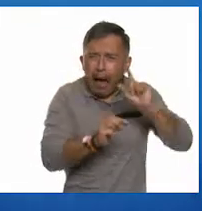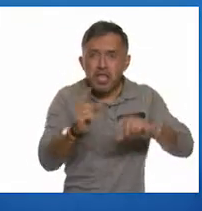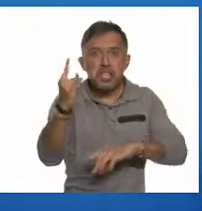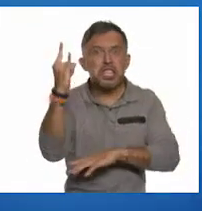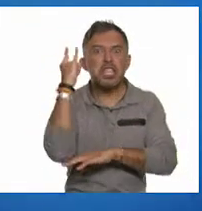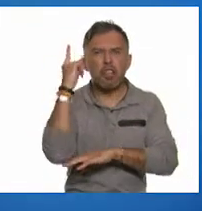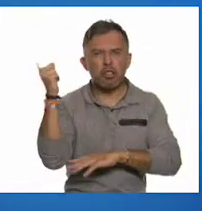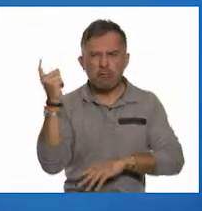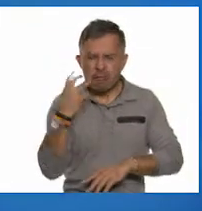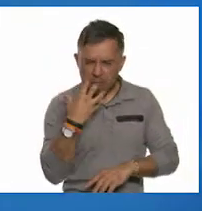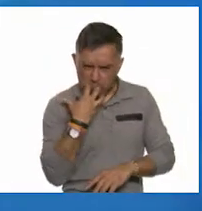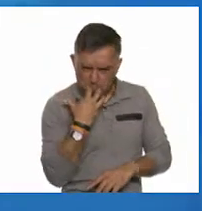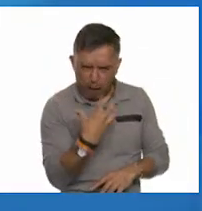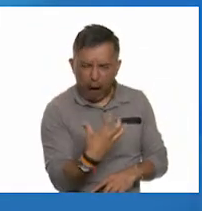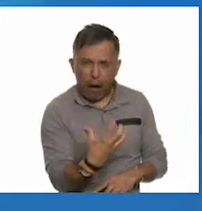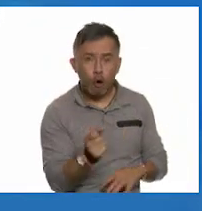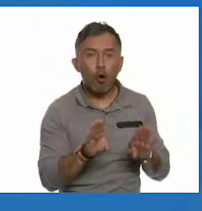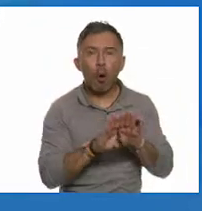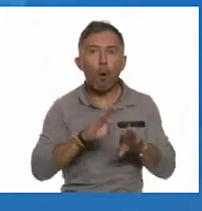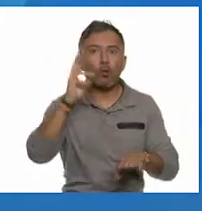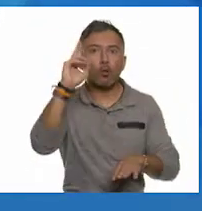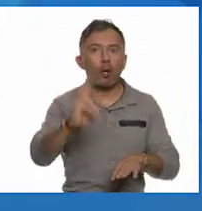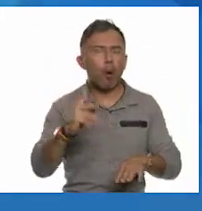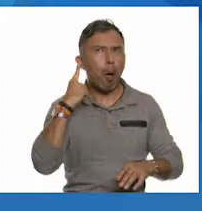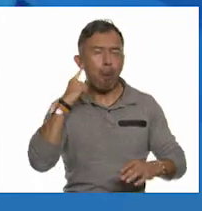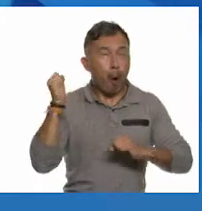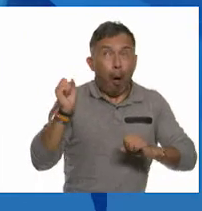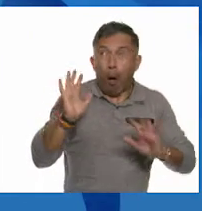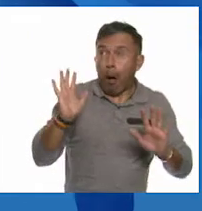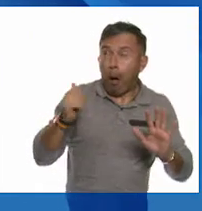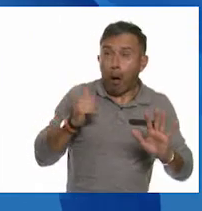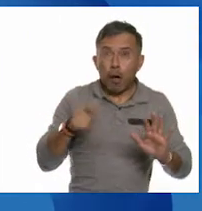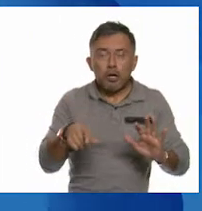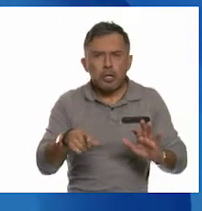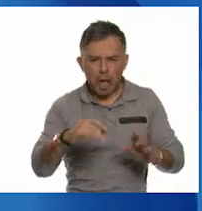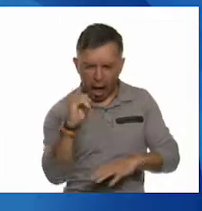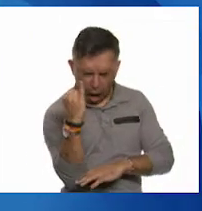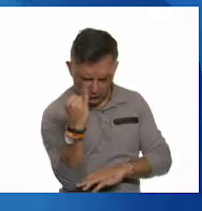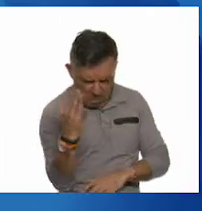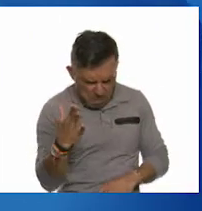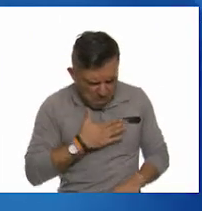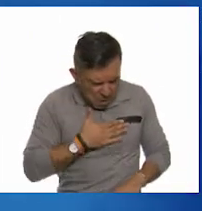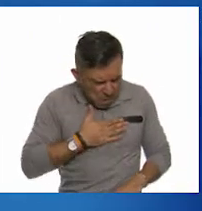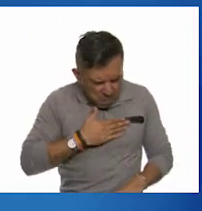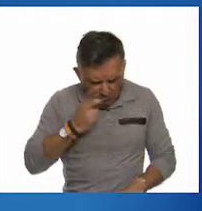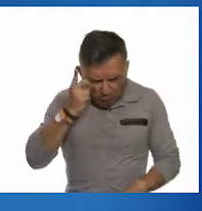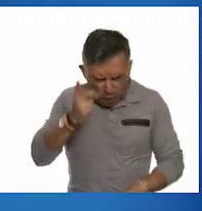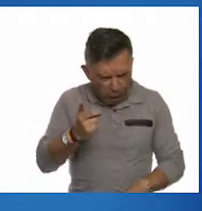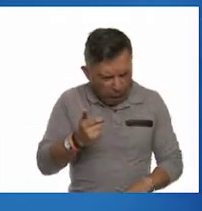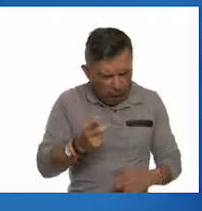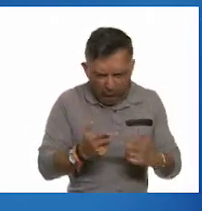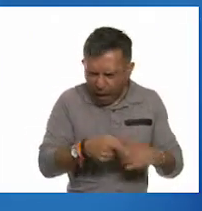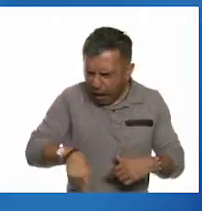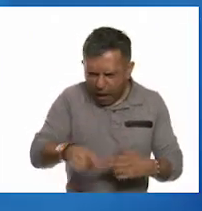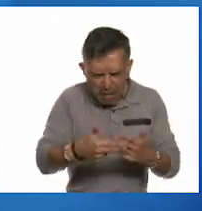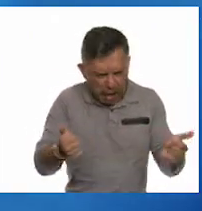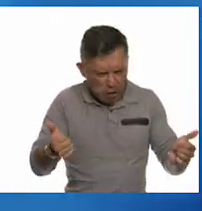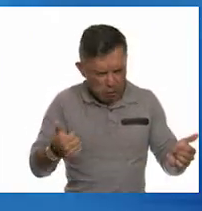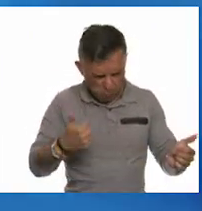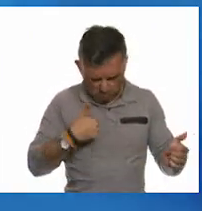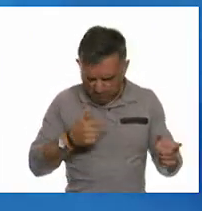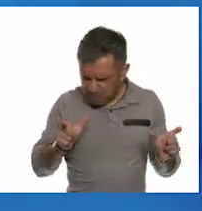de trueno. Este jardín es mío y de nadie más. Me aseguraré de que nadie más lo